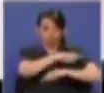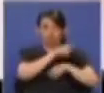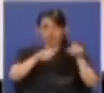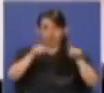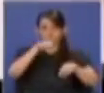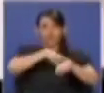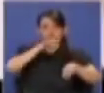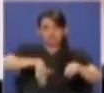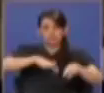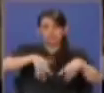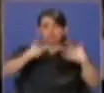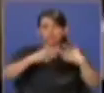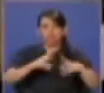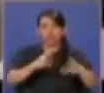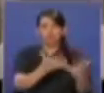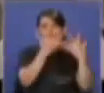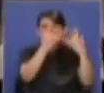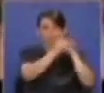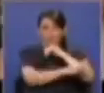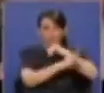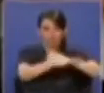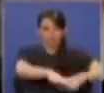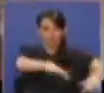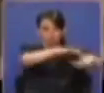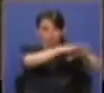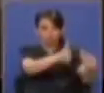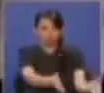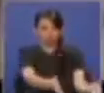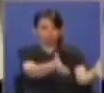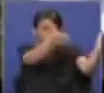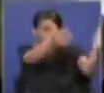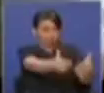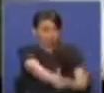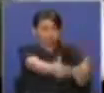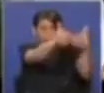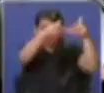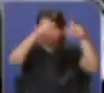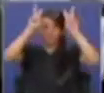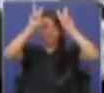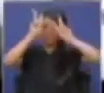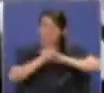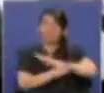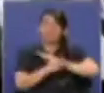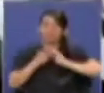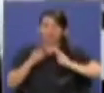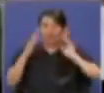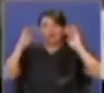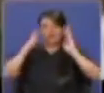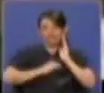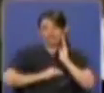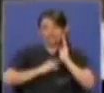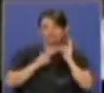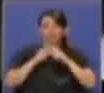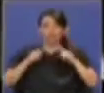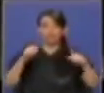es inevitable con la coyuntura de los precios del petróleo en estos momentos, pero la refinería del Pacífico tenía